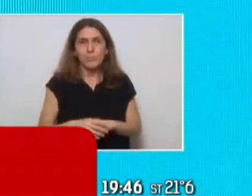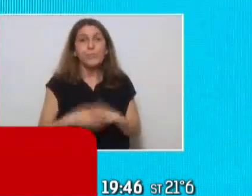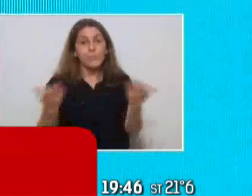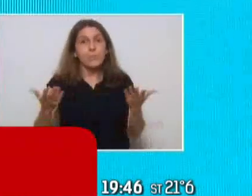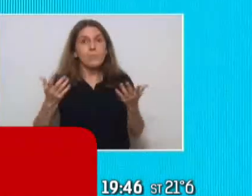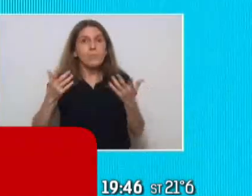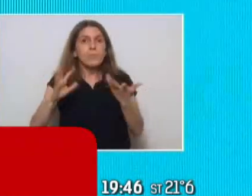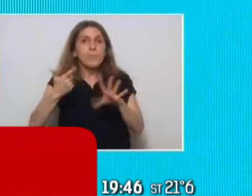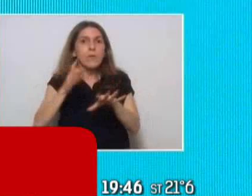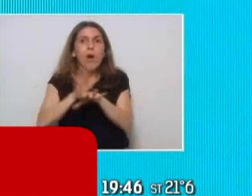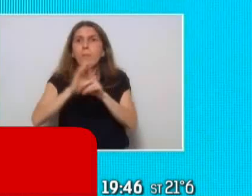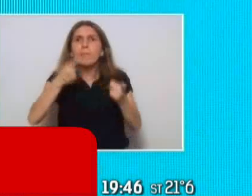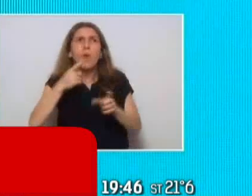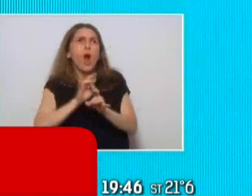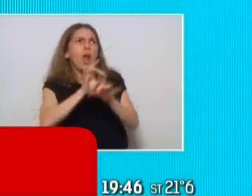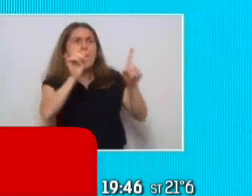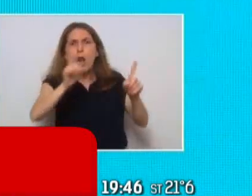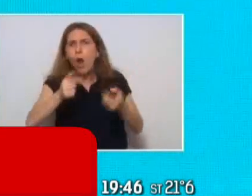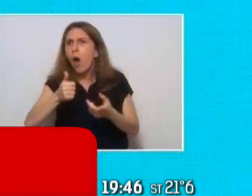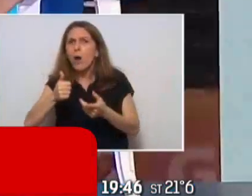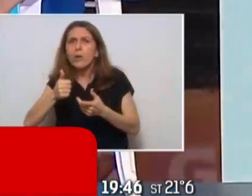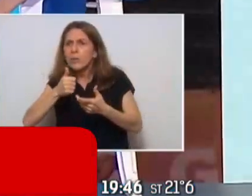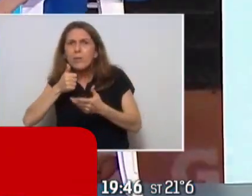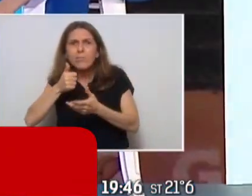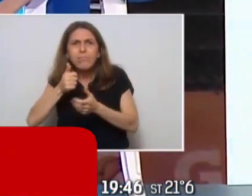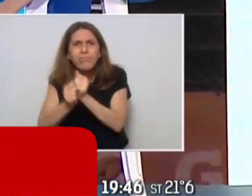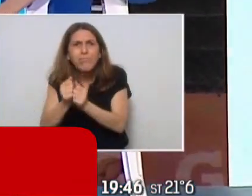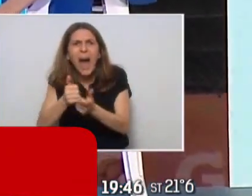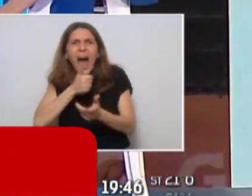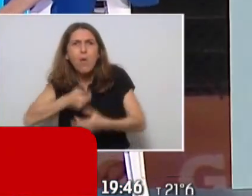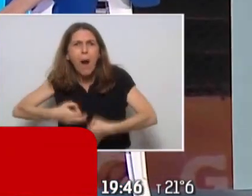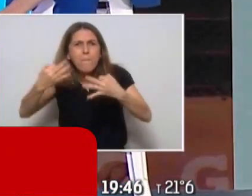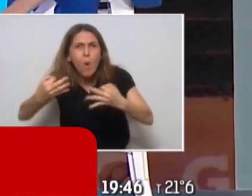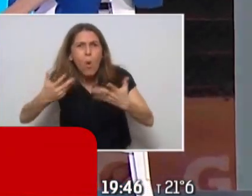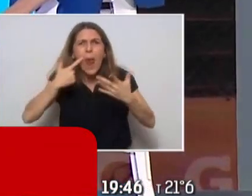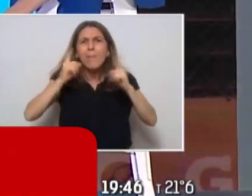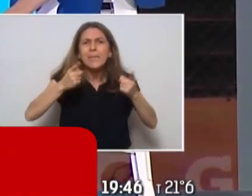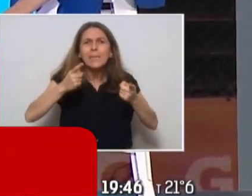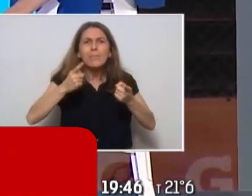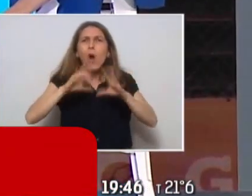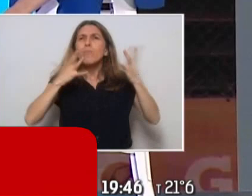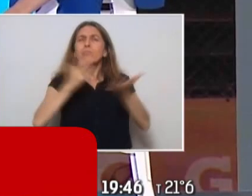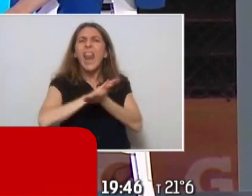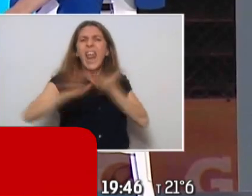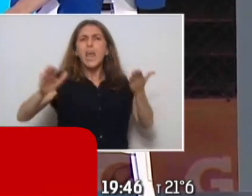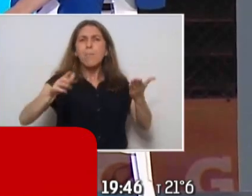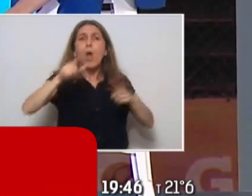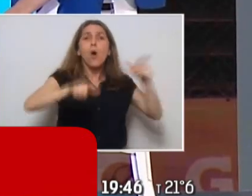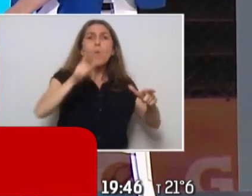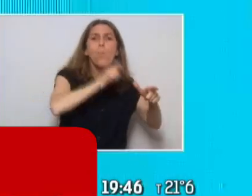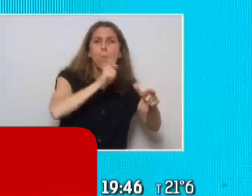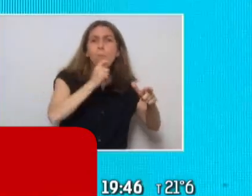a enviciar el aire que respiramos o el agua que tomamos. A esos jóvenes, a esas chicas que buscan la